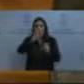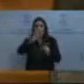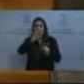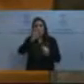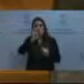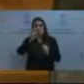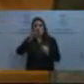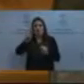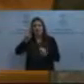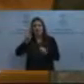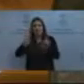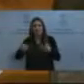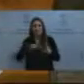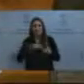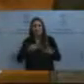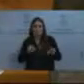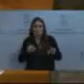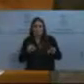24.433 autónomos nuevos.